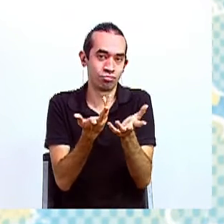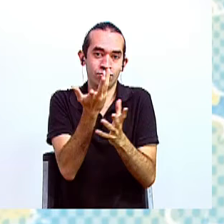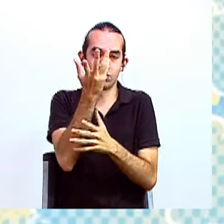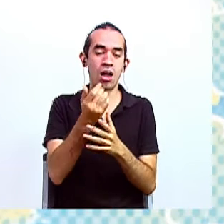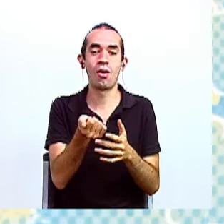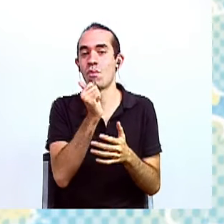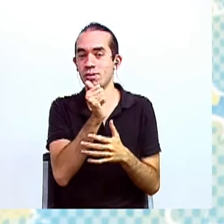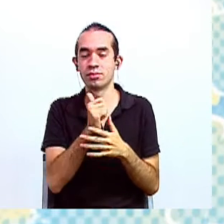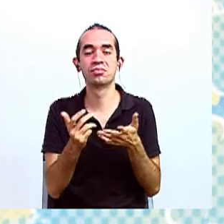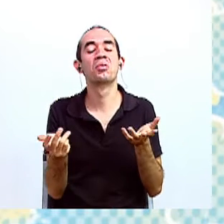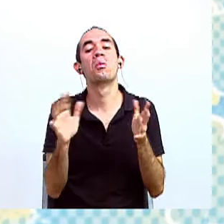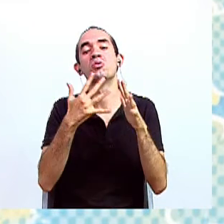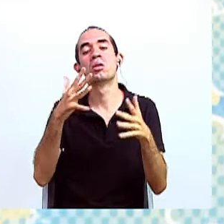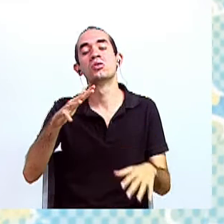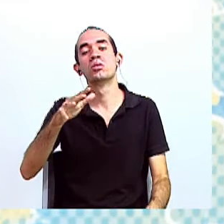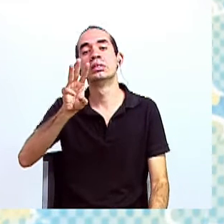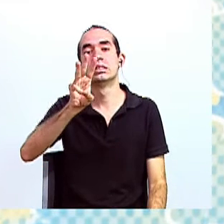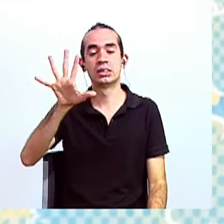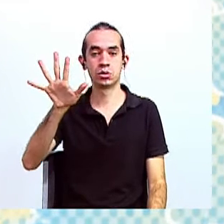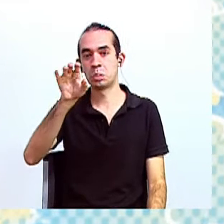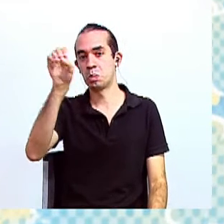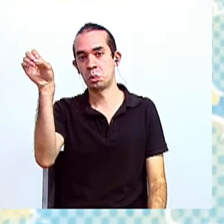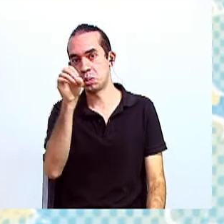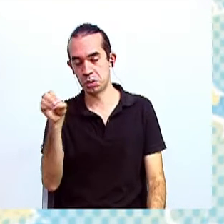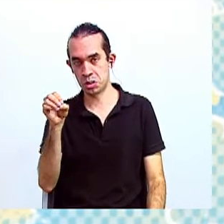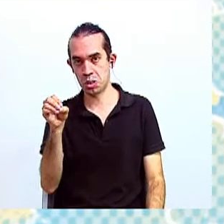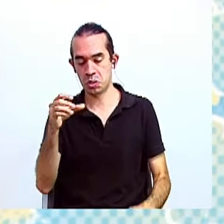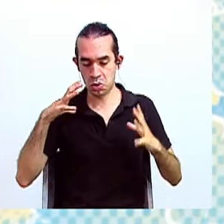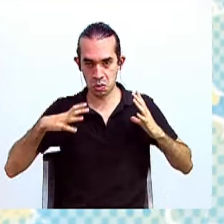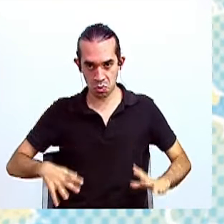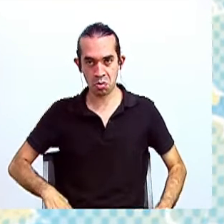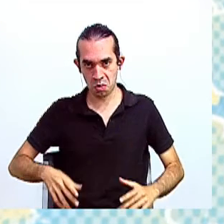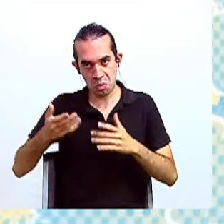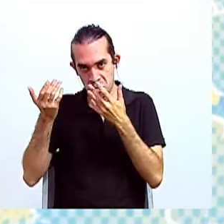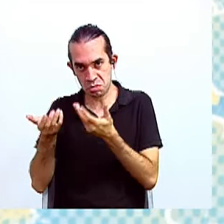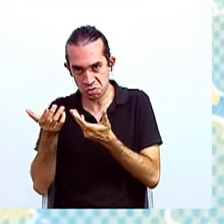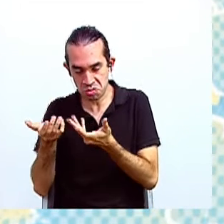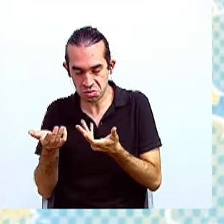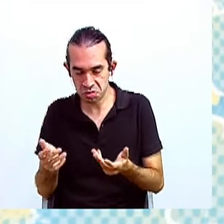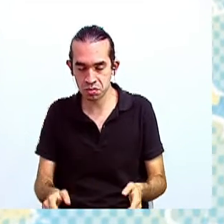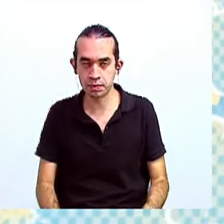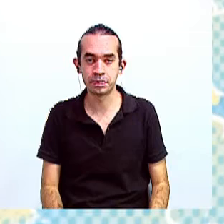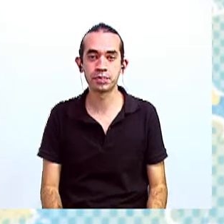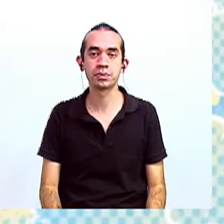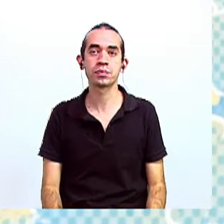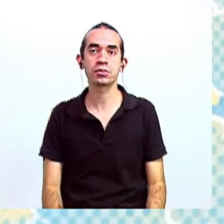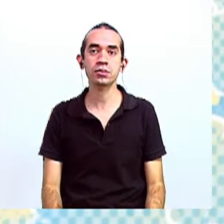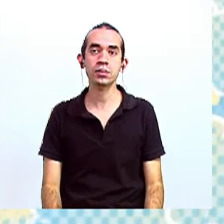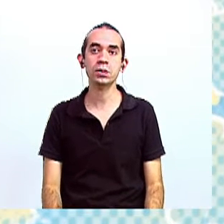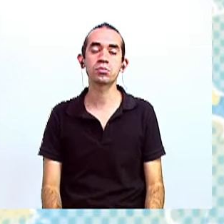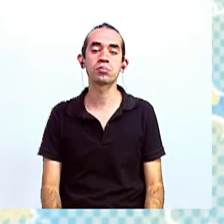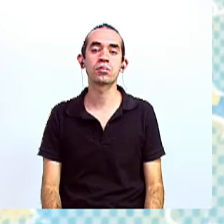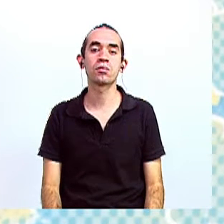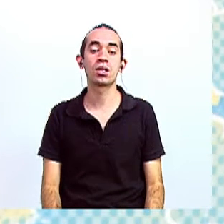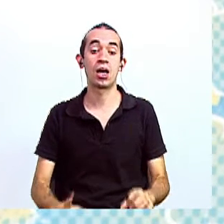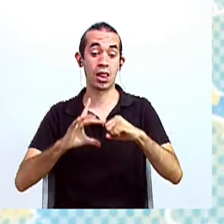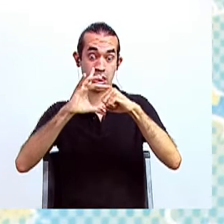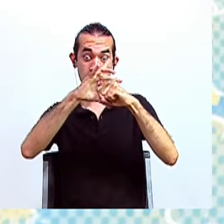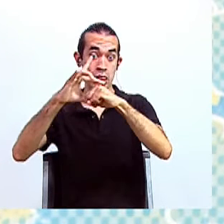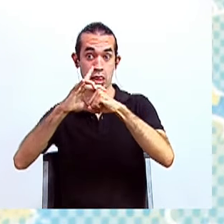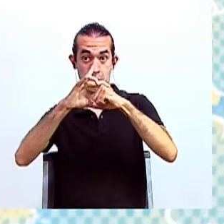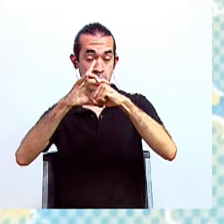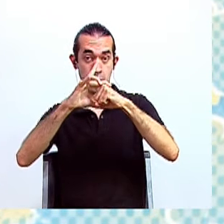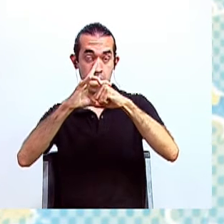el 65% de la masa del cuerpo humano, el agua. Y el